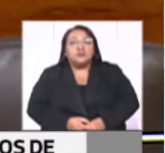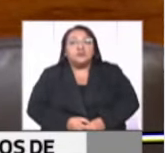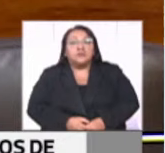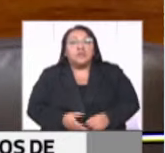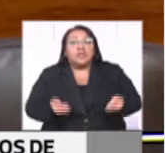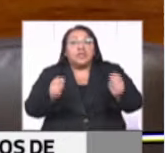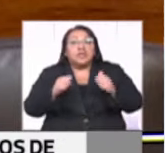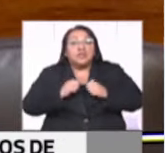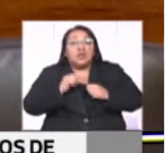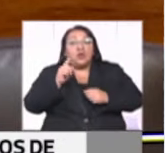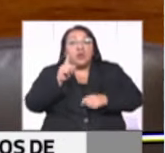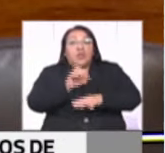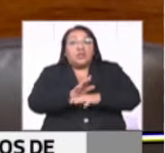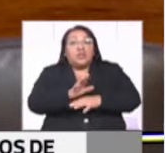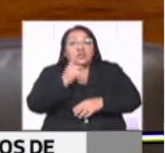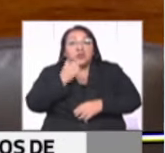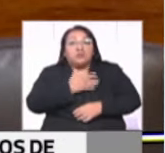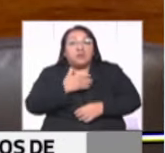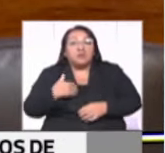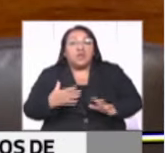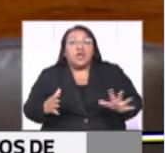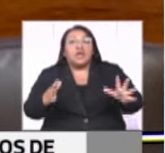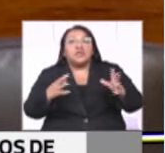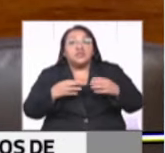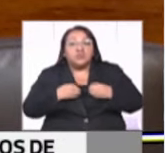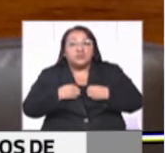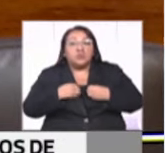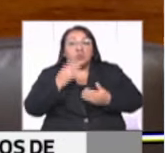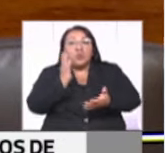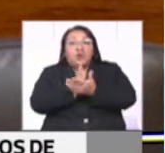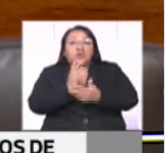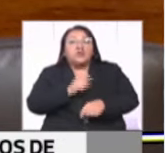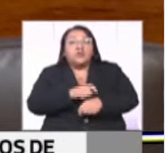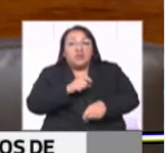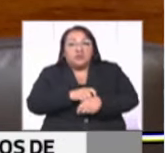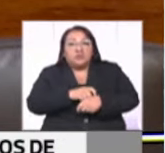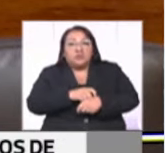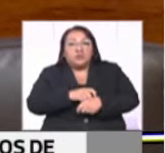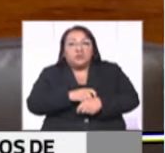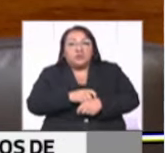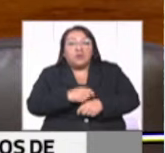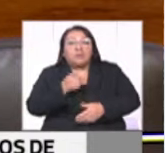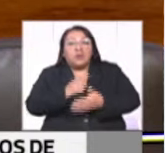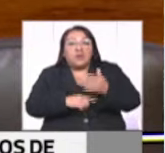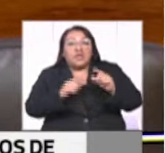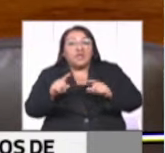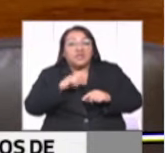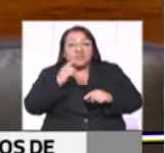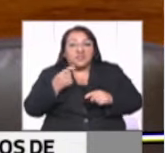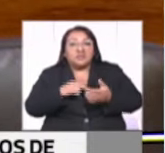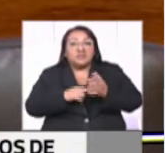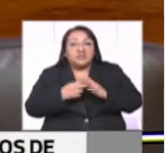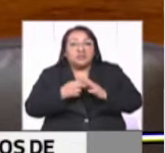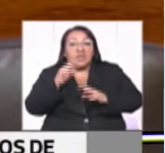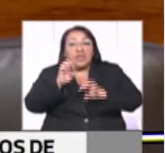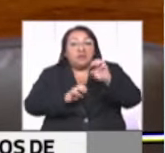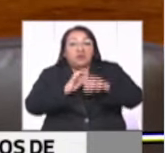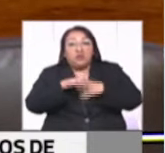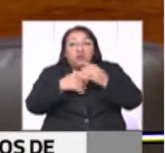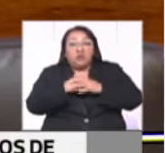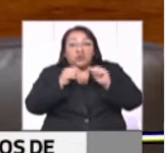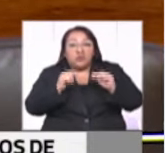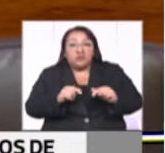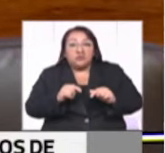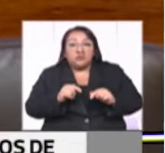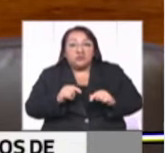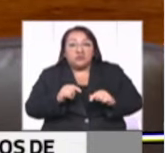1:00 p.m, señor presidente, acepto el cuarto intermedio para que sea evaluado todo esto,